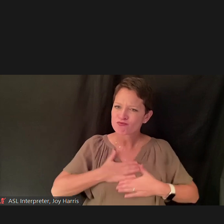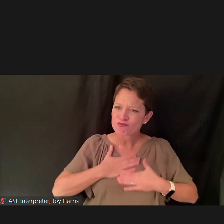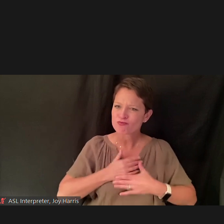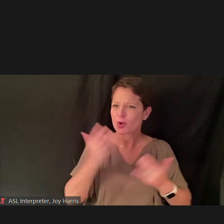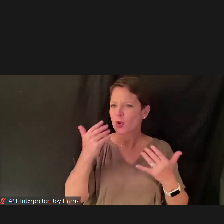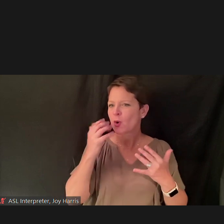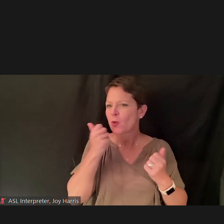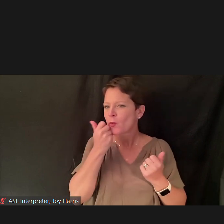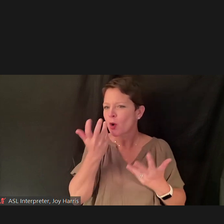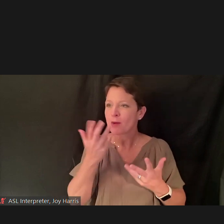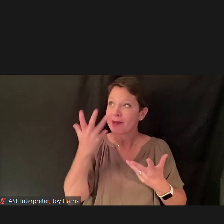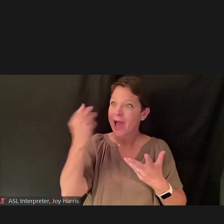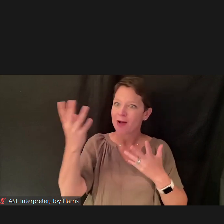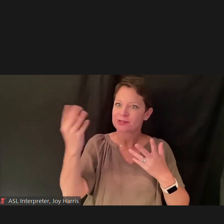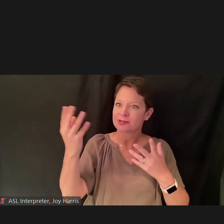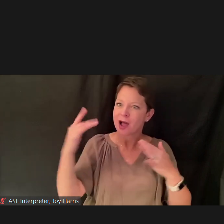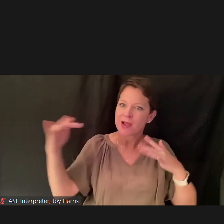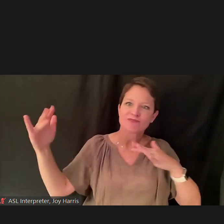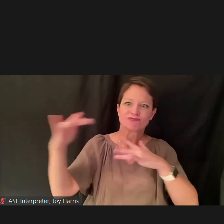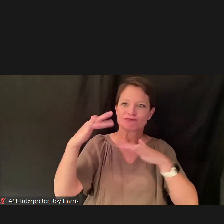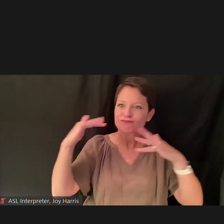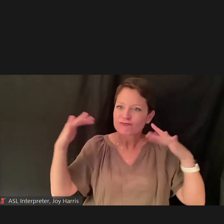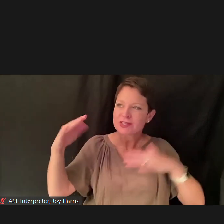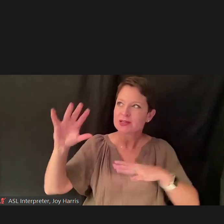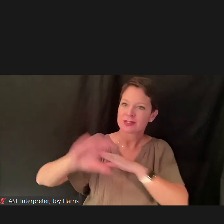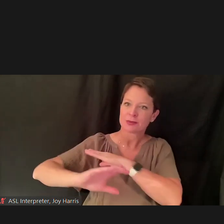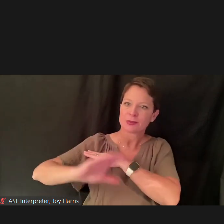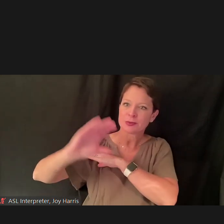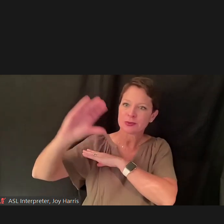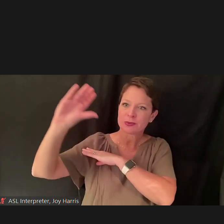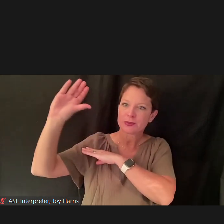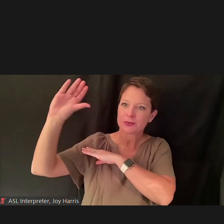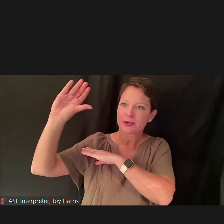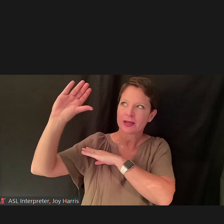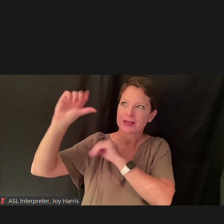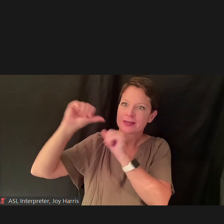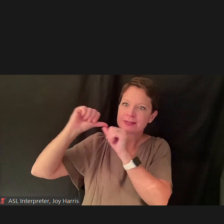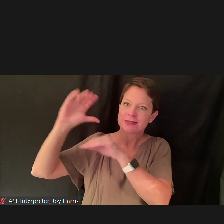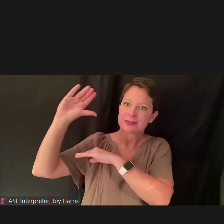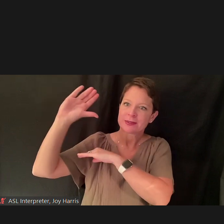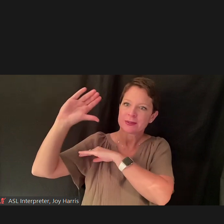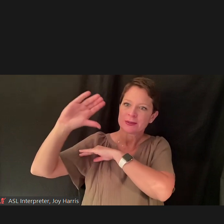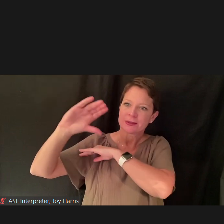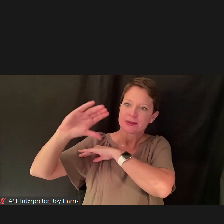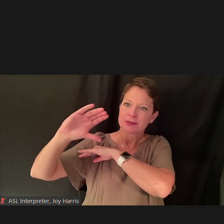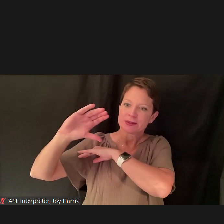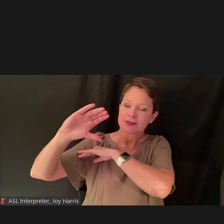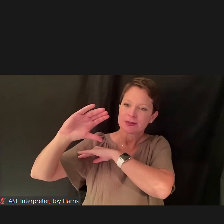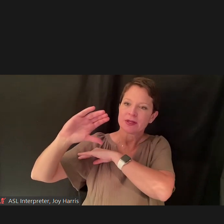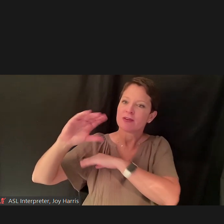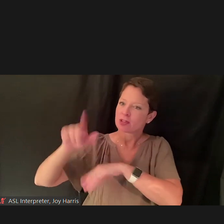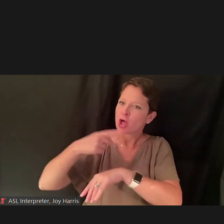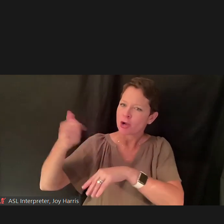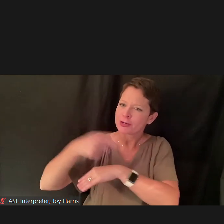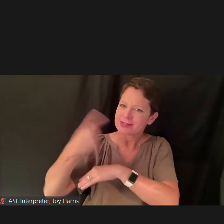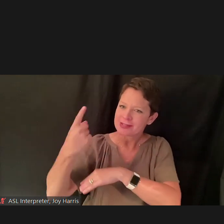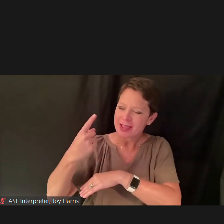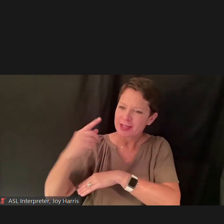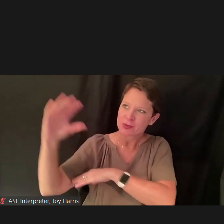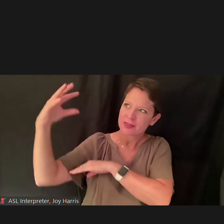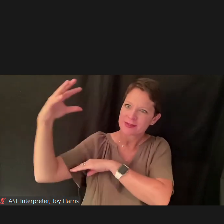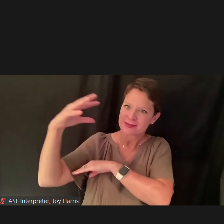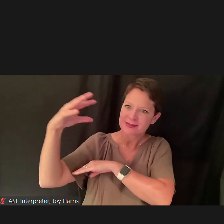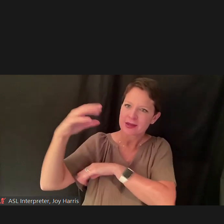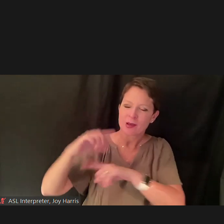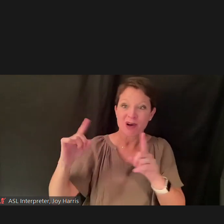parte del año en que disfrutamos del exterior, ya que el sol se pone más tarde al